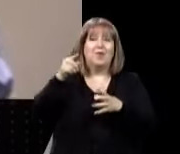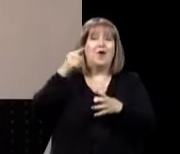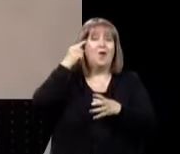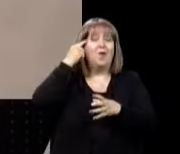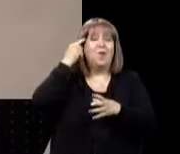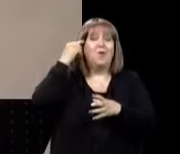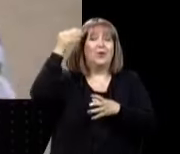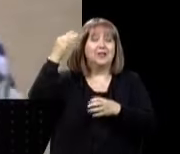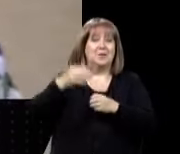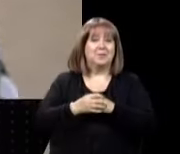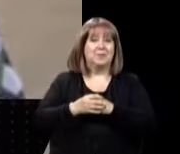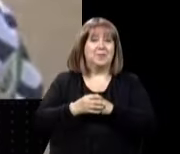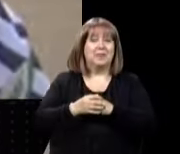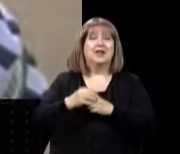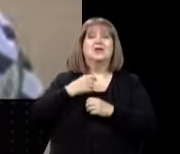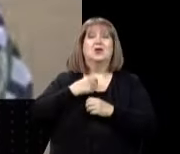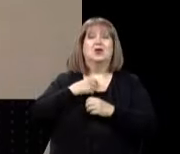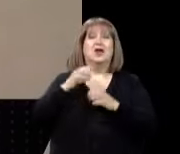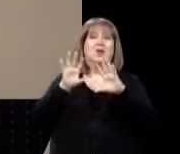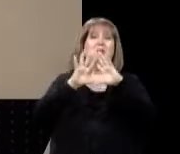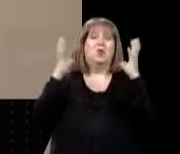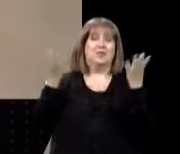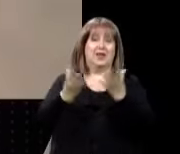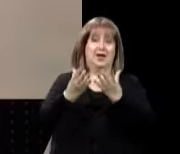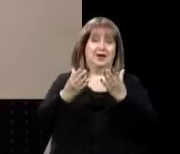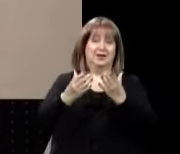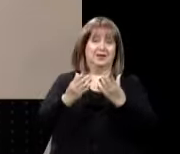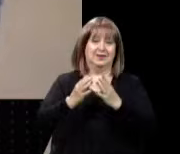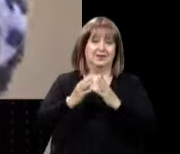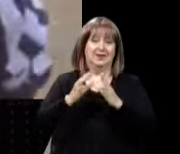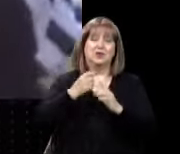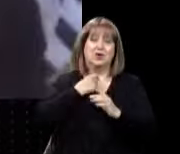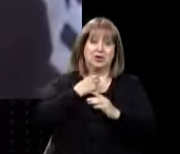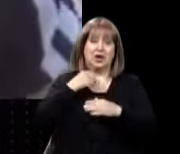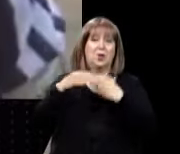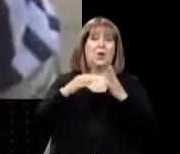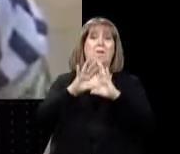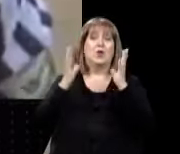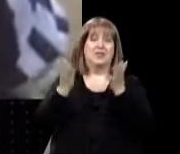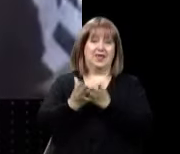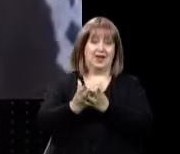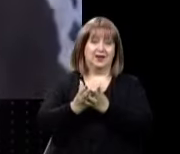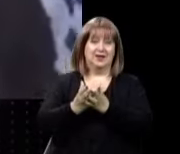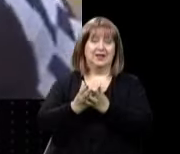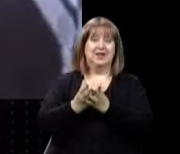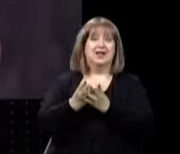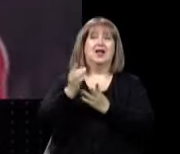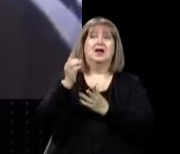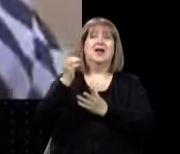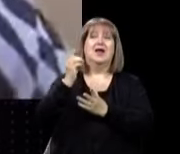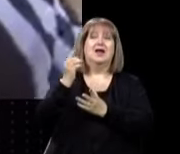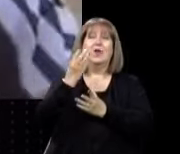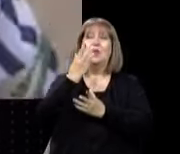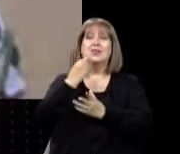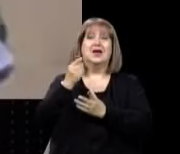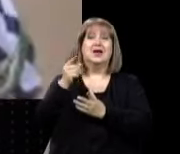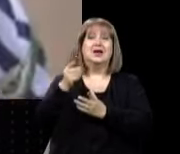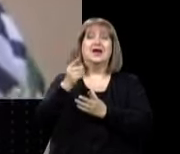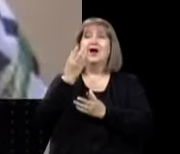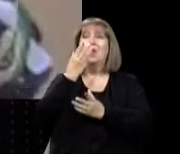¿cuál es tu sueño? Jugar un mundial. Jugar un mundial, así es. Julián, y si tuvieras que elegir, ¿quién es tu ídolo en el fútbol actualmente?